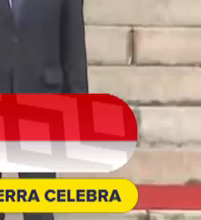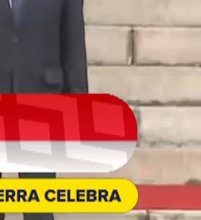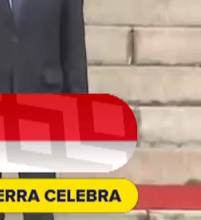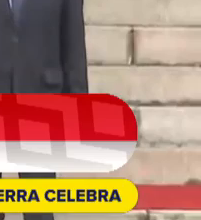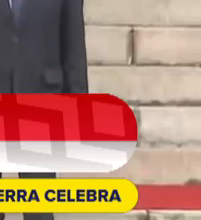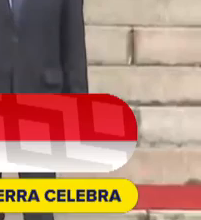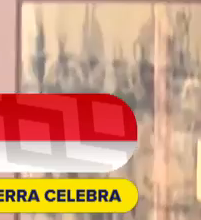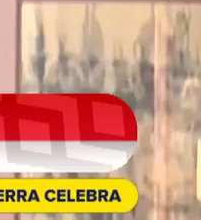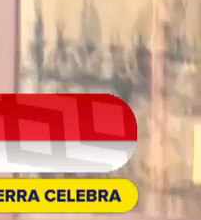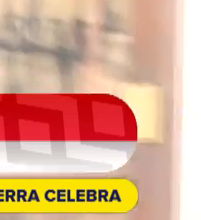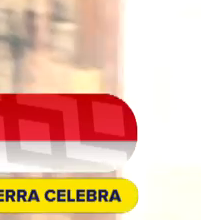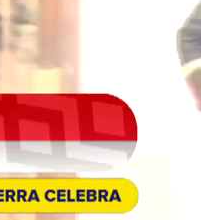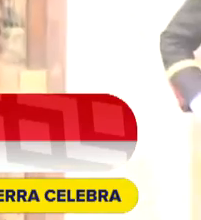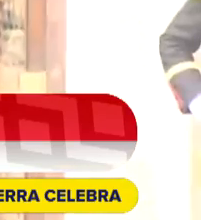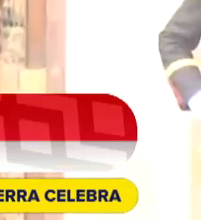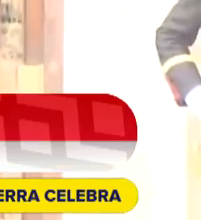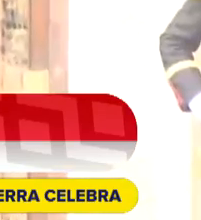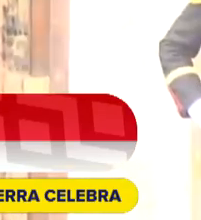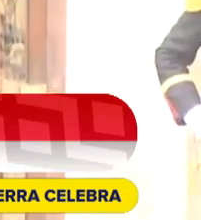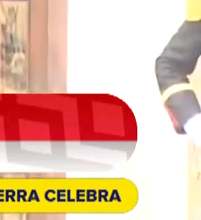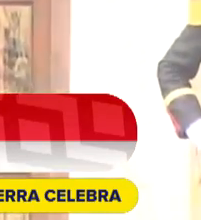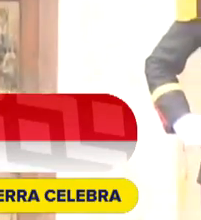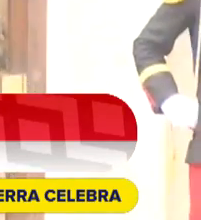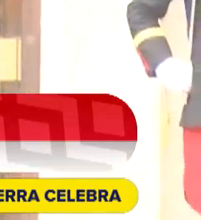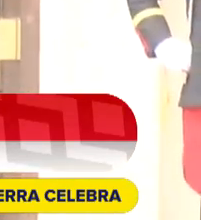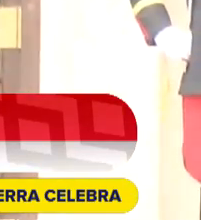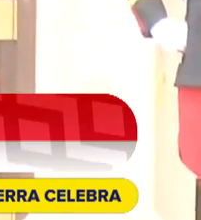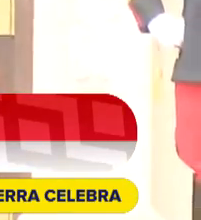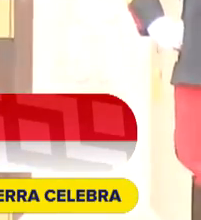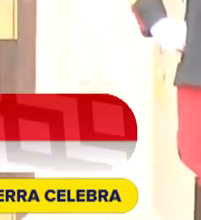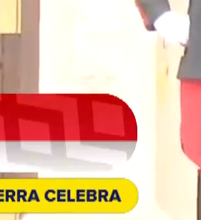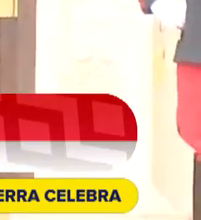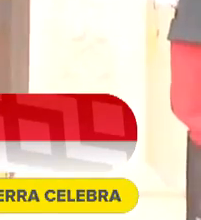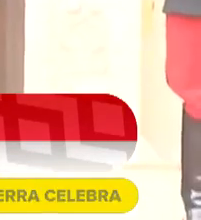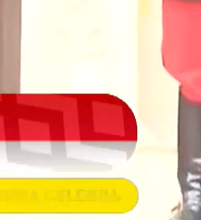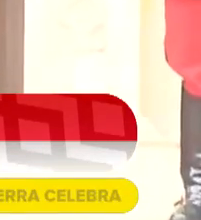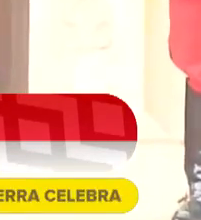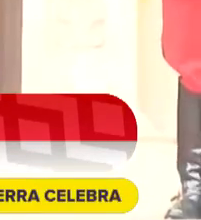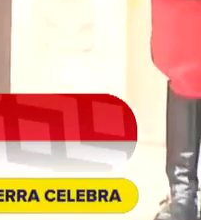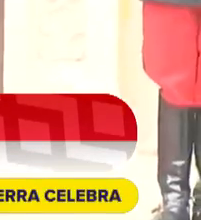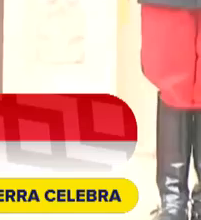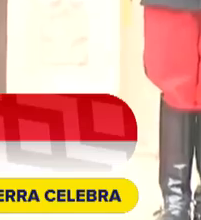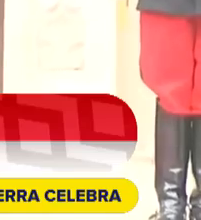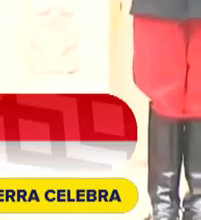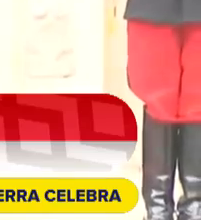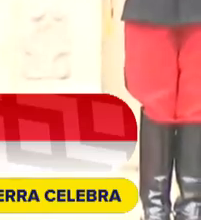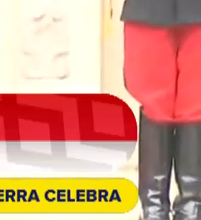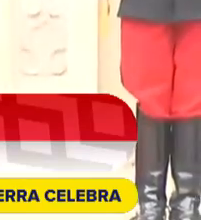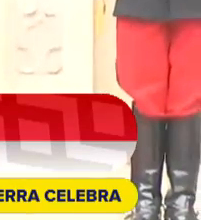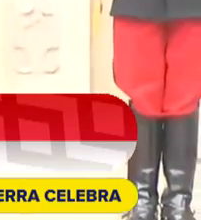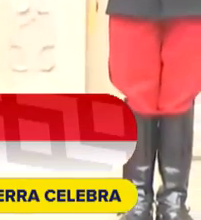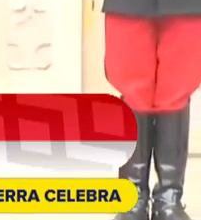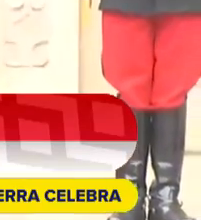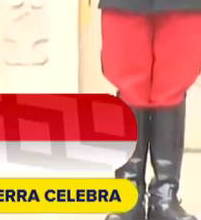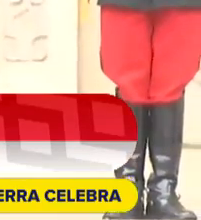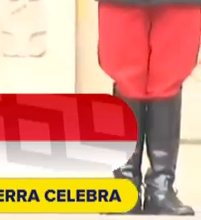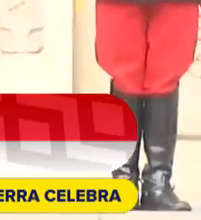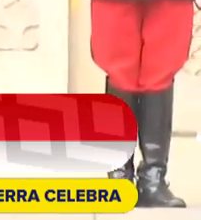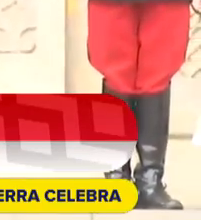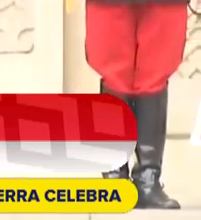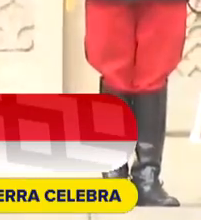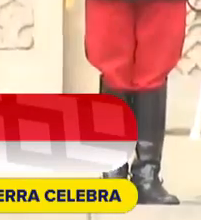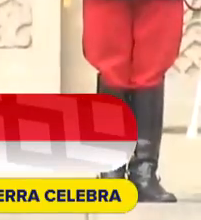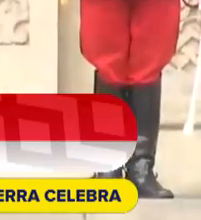gabinete, Alberto Tarola, acompañado al lado derecho del ministro de Defensa, Walter Ayala, la ministra de